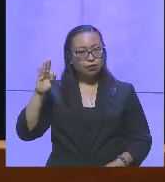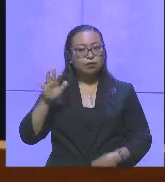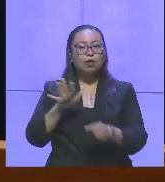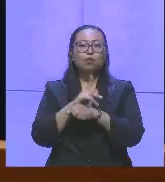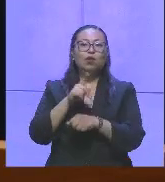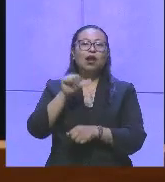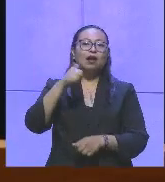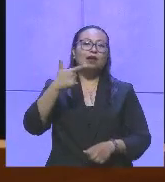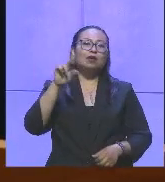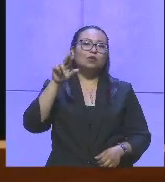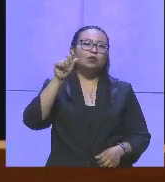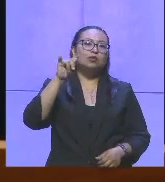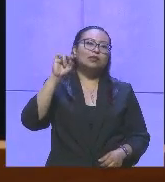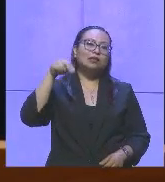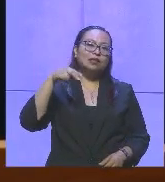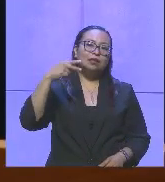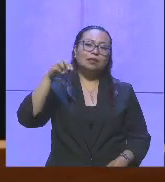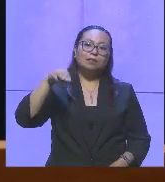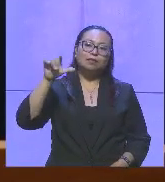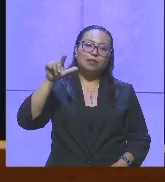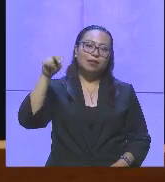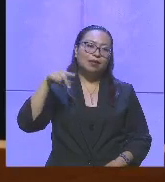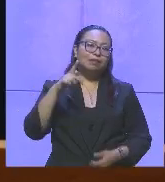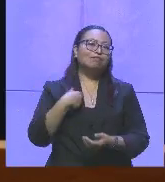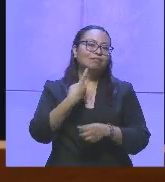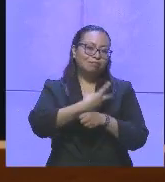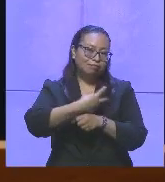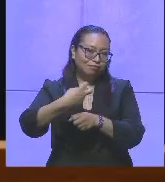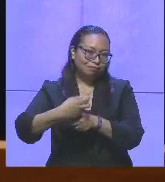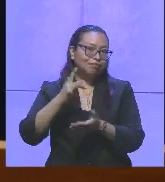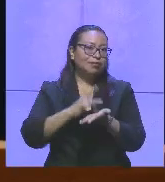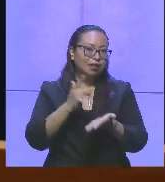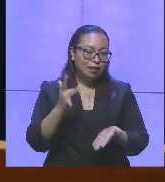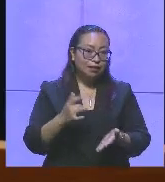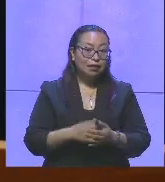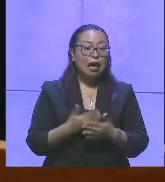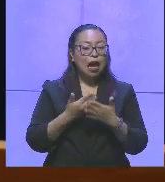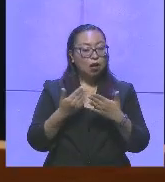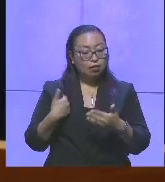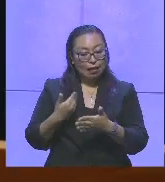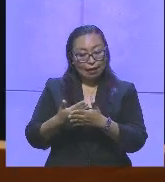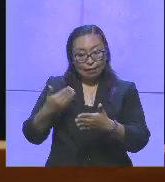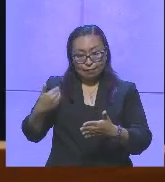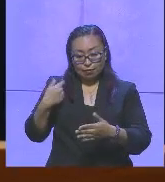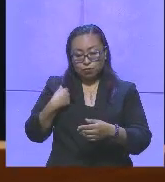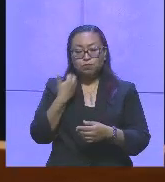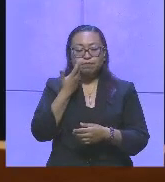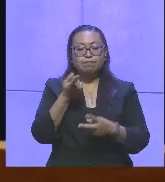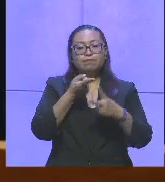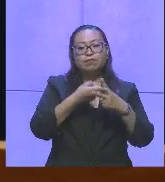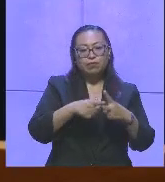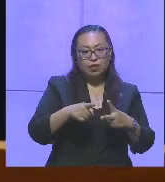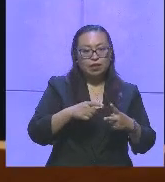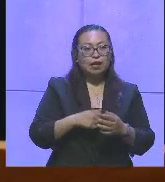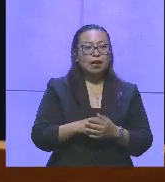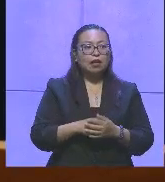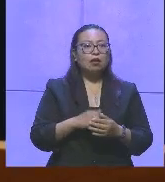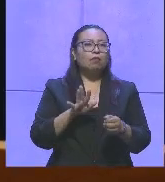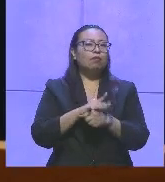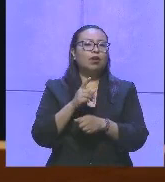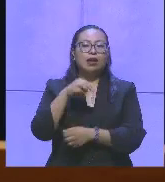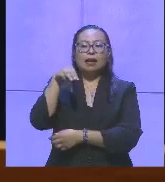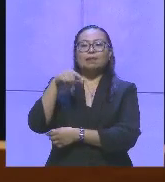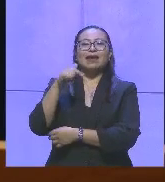la invitación. Quiero, antes de iniciar, dar un mensaje por parte del magistrado Indalfe Infante González,